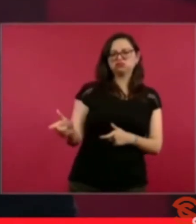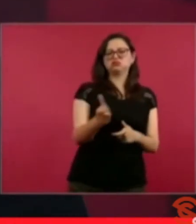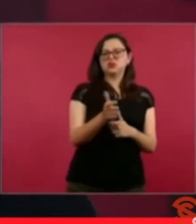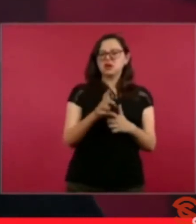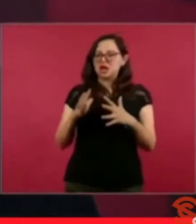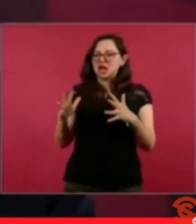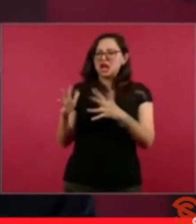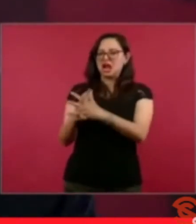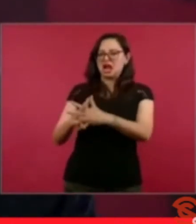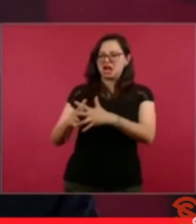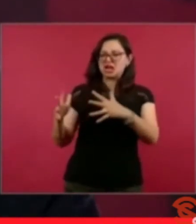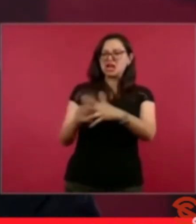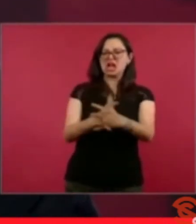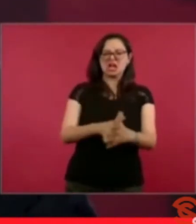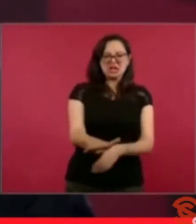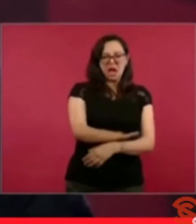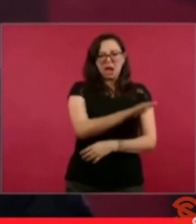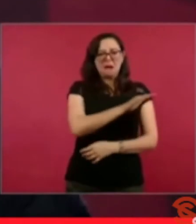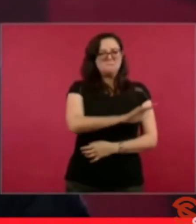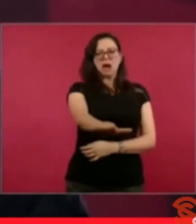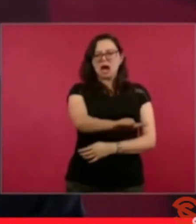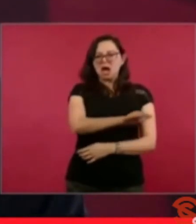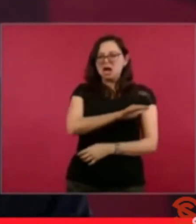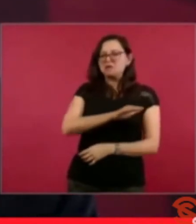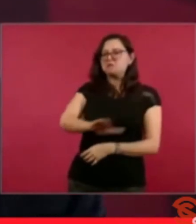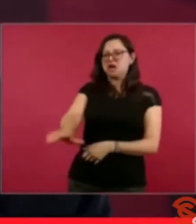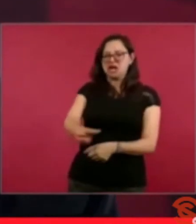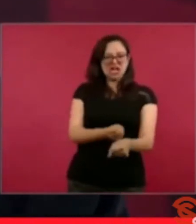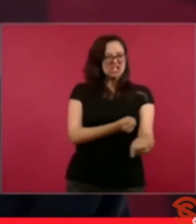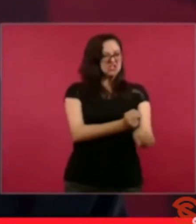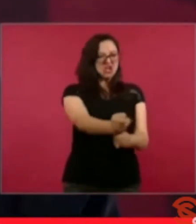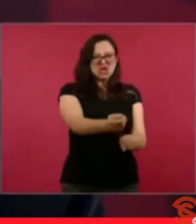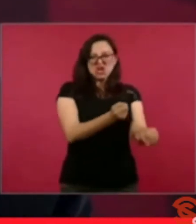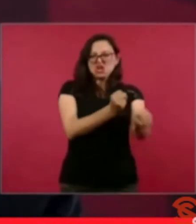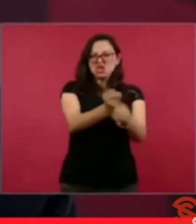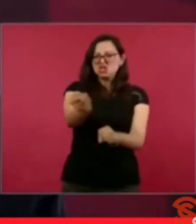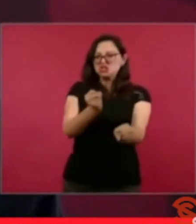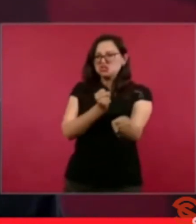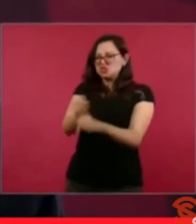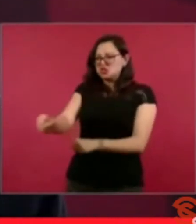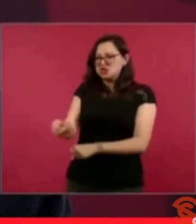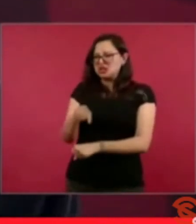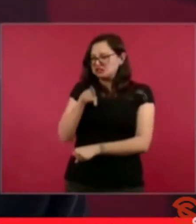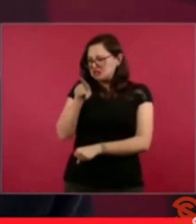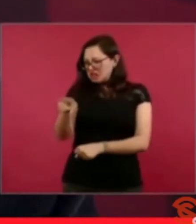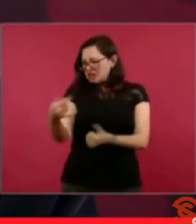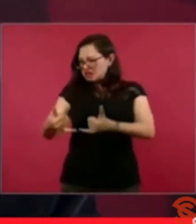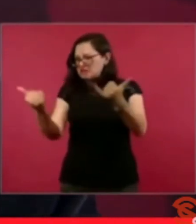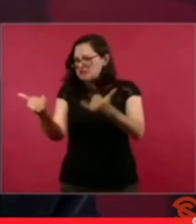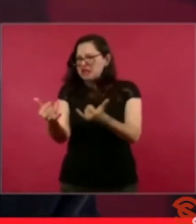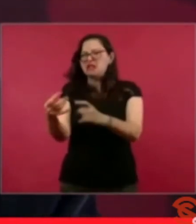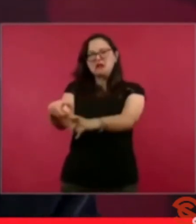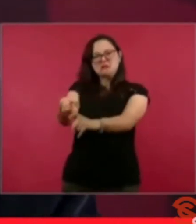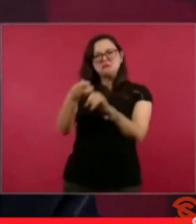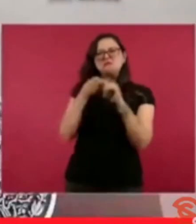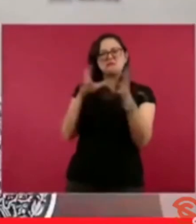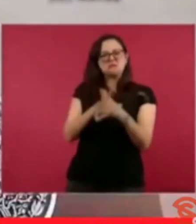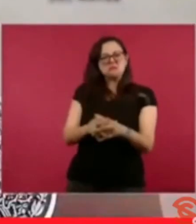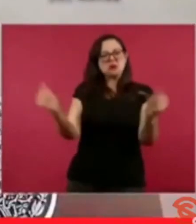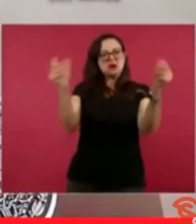por las masacres, por la tortura, por desaparecer a la gente,